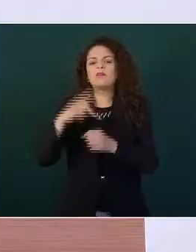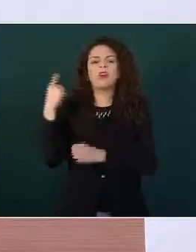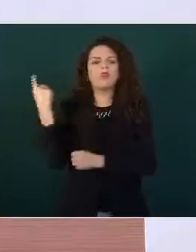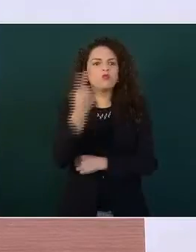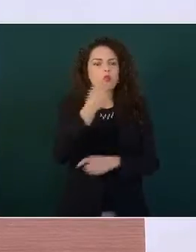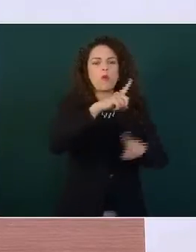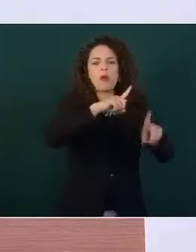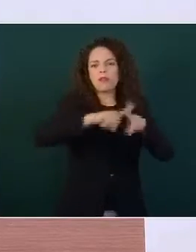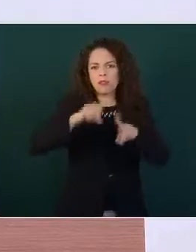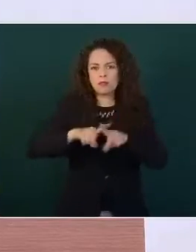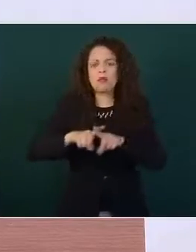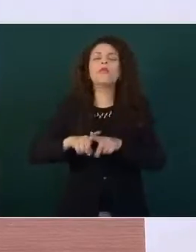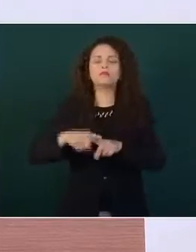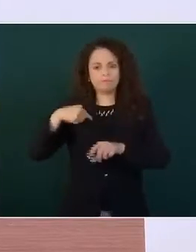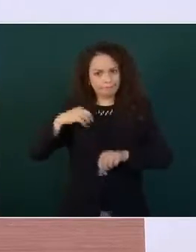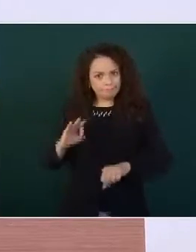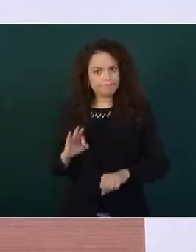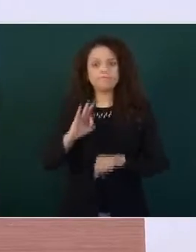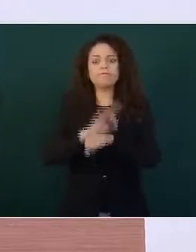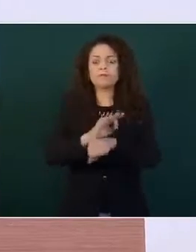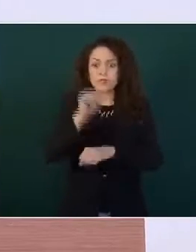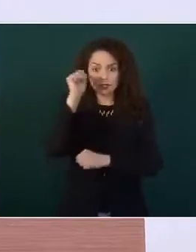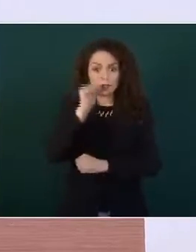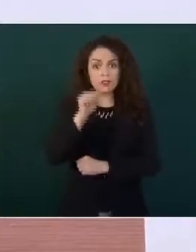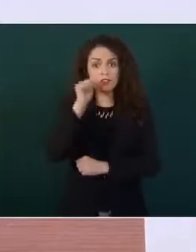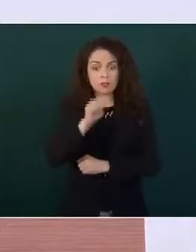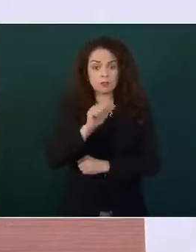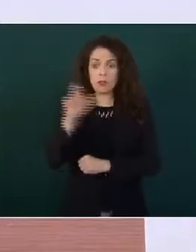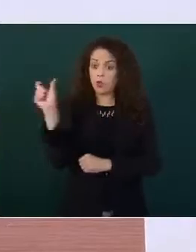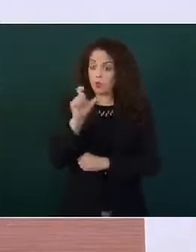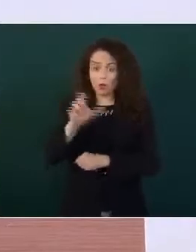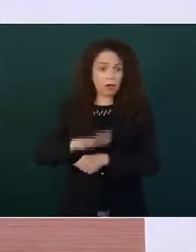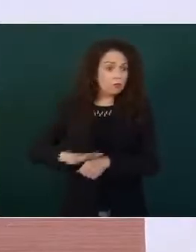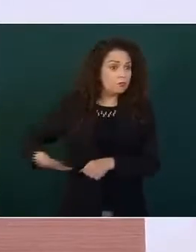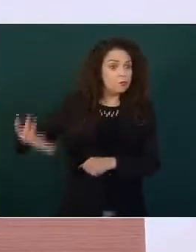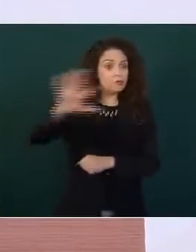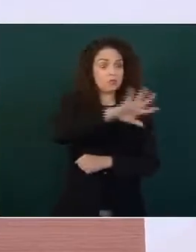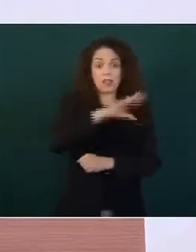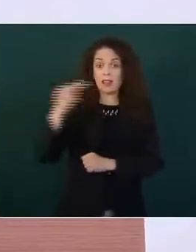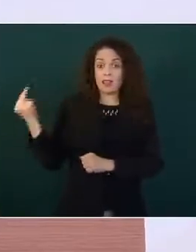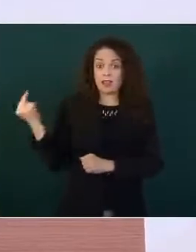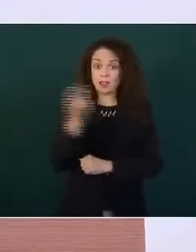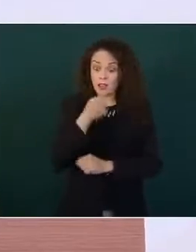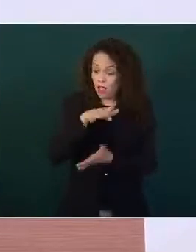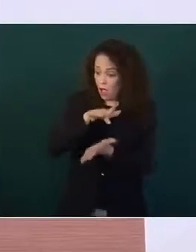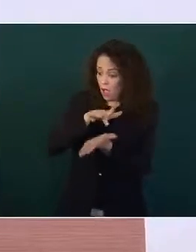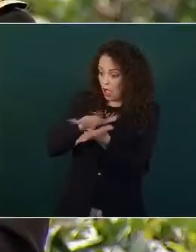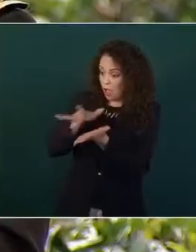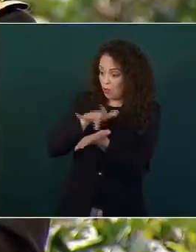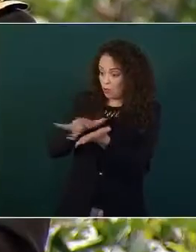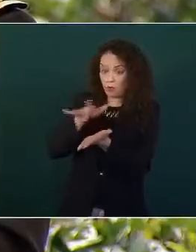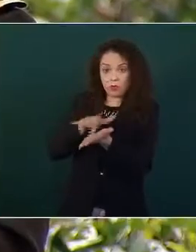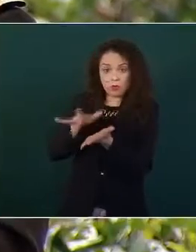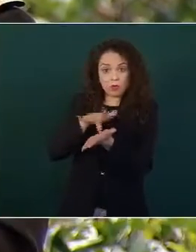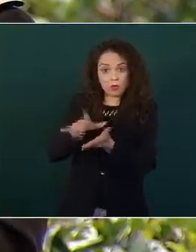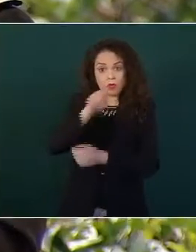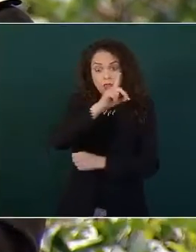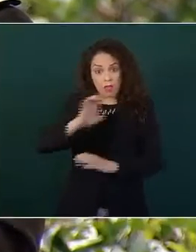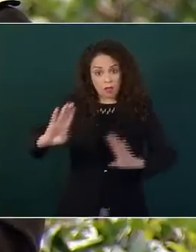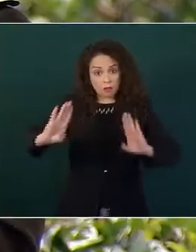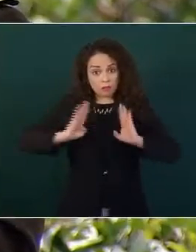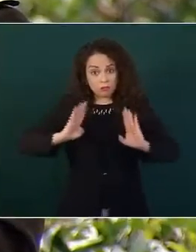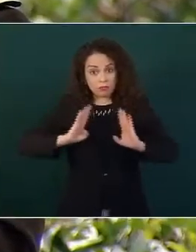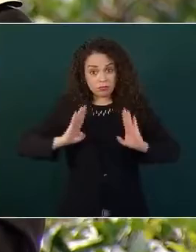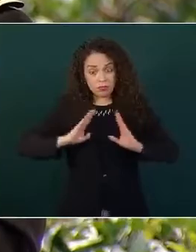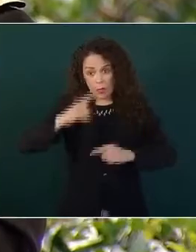antropogénico. Porque siempre que la sociedad requiera de su ejército para apoyar en